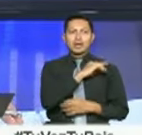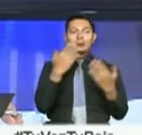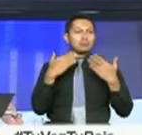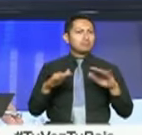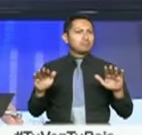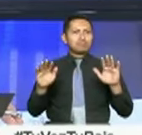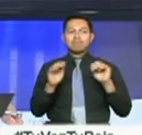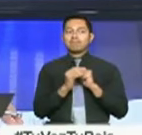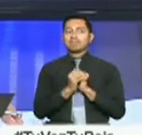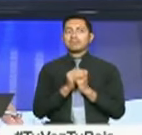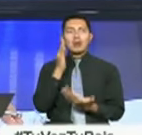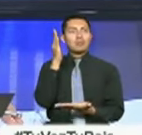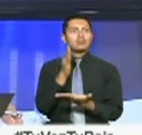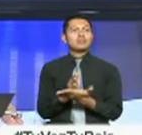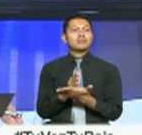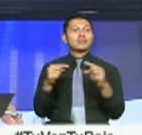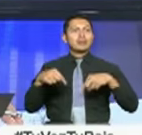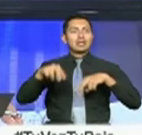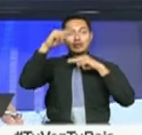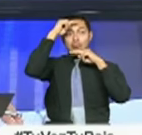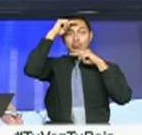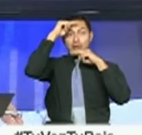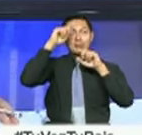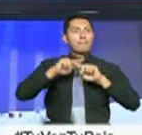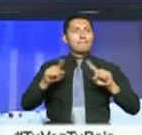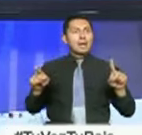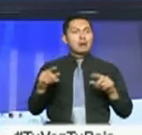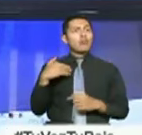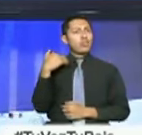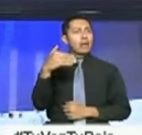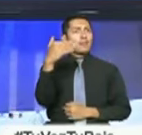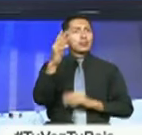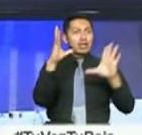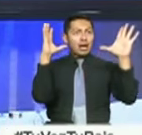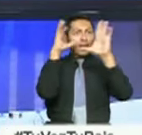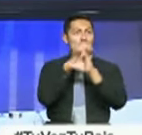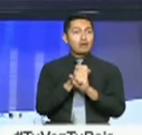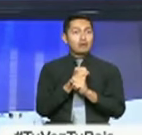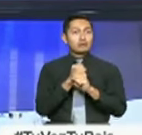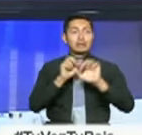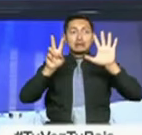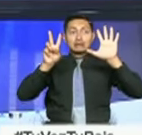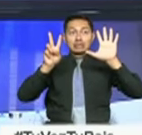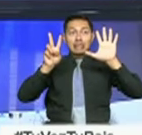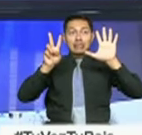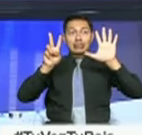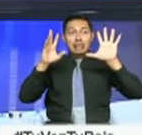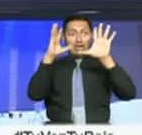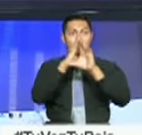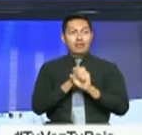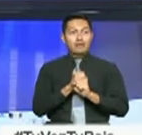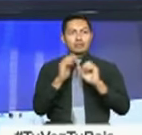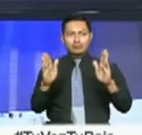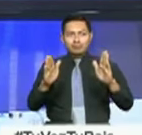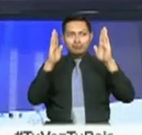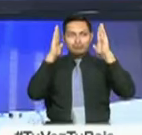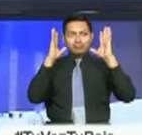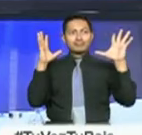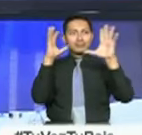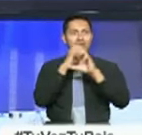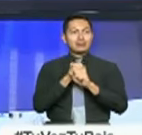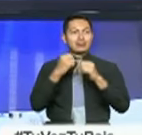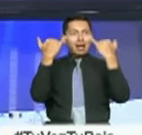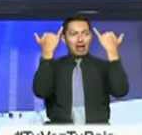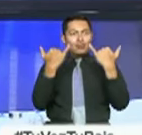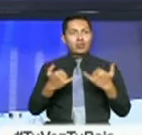final a la emisión central de Noticiero Ciudadano, pero les invitamos para que nos acompañen hoy a las 19 horas en la emisión estelar, en donde actualizamos